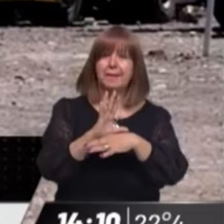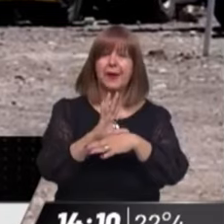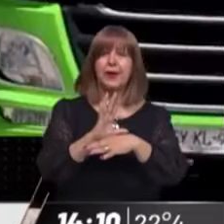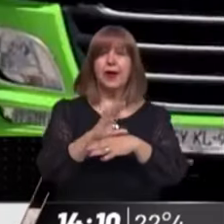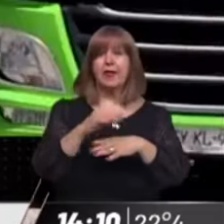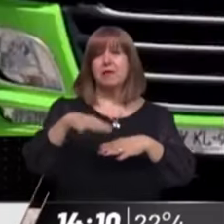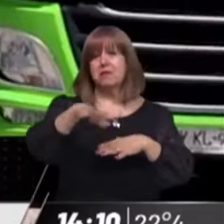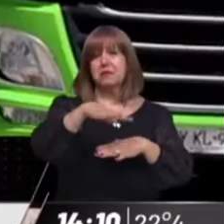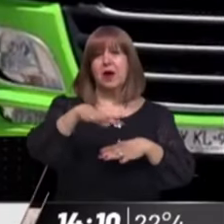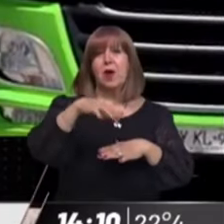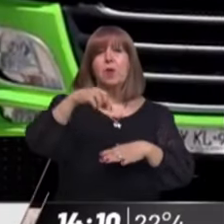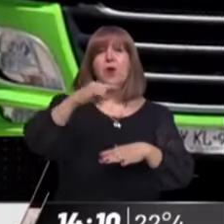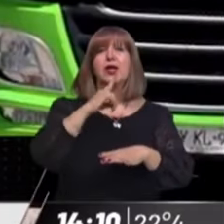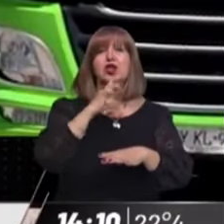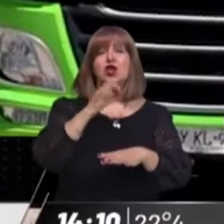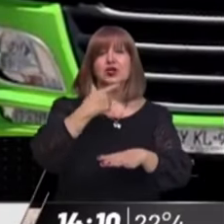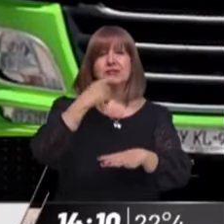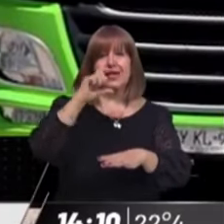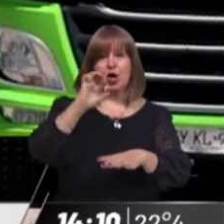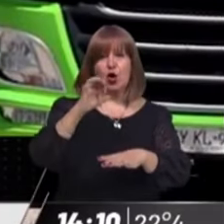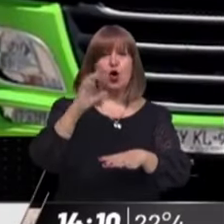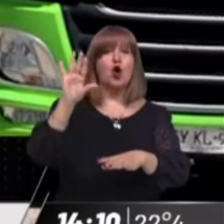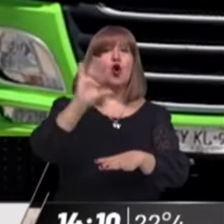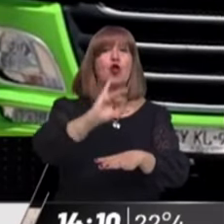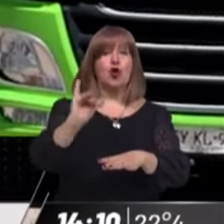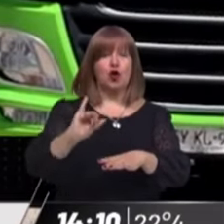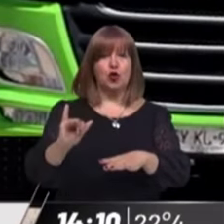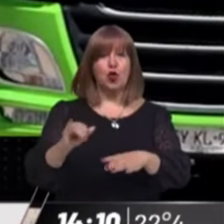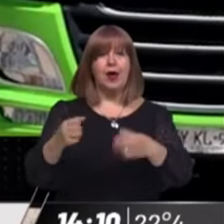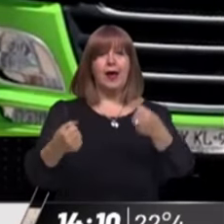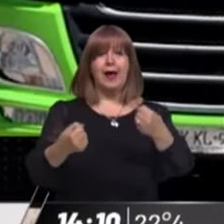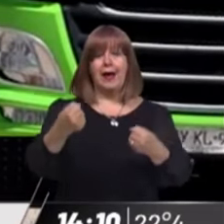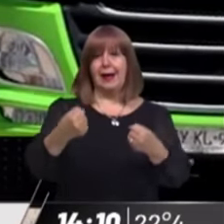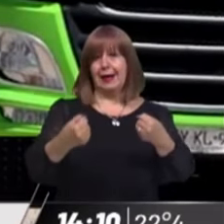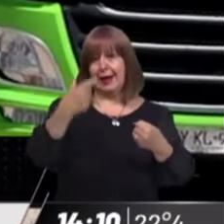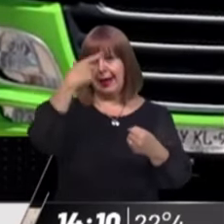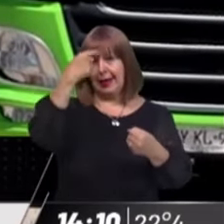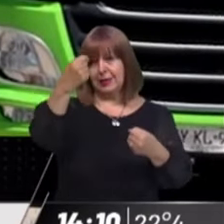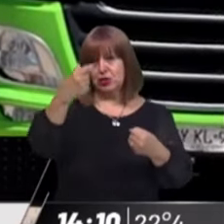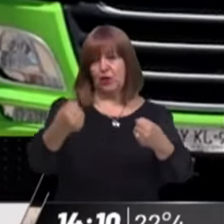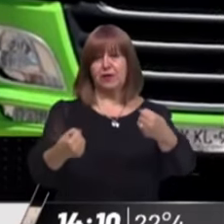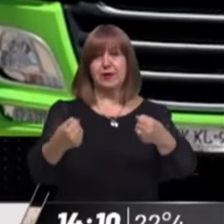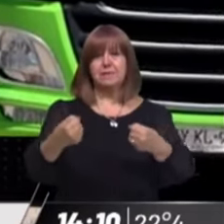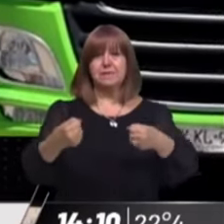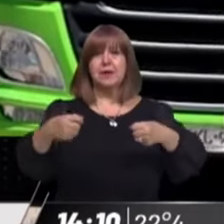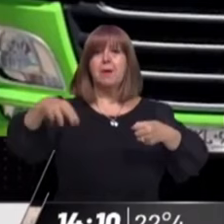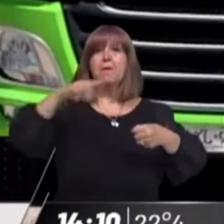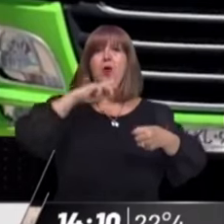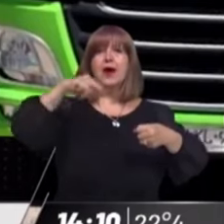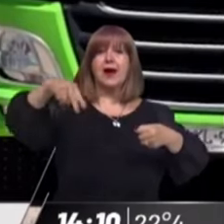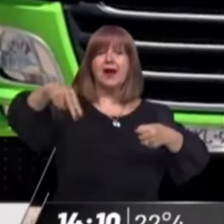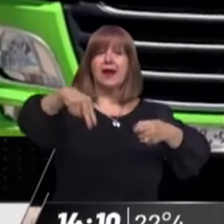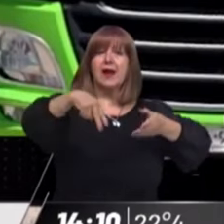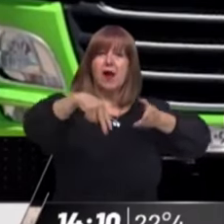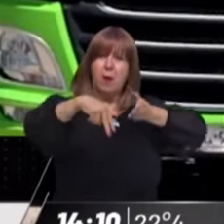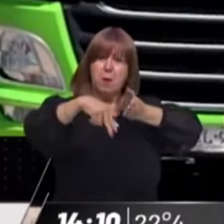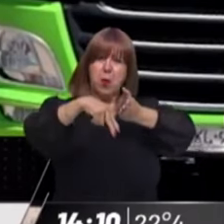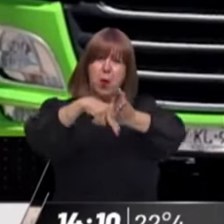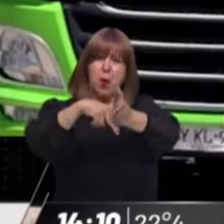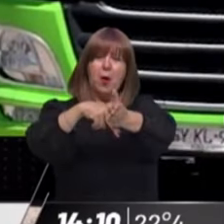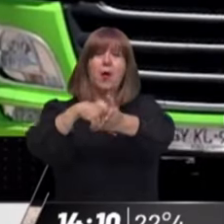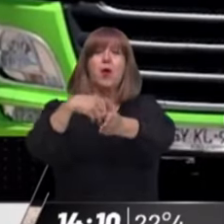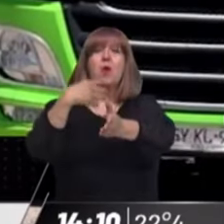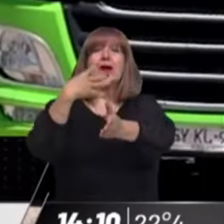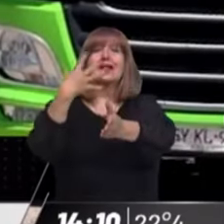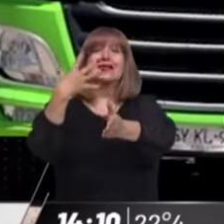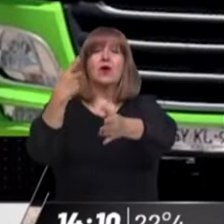en las inmediaciones del Puerto Seco, en Godoy Cruz, donde un camión de una empresa chilena embiste a una mujer de 45 años y